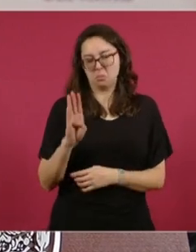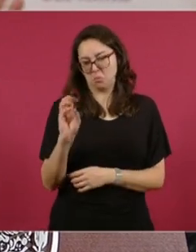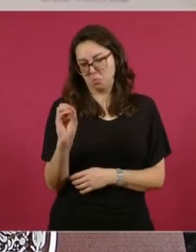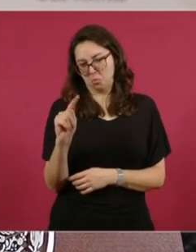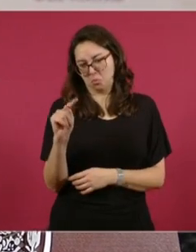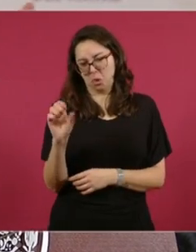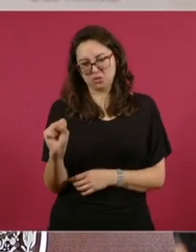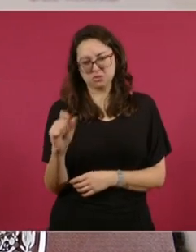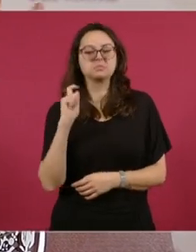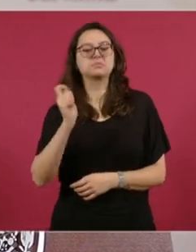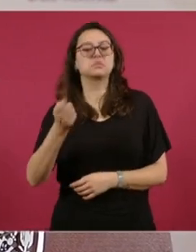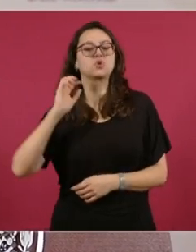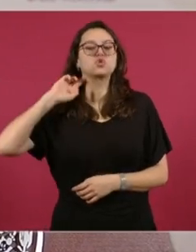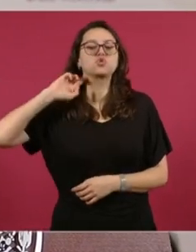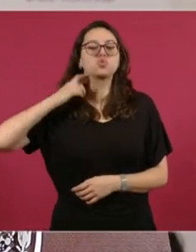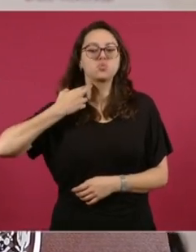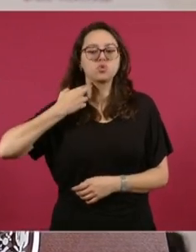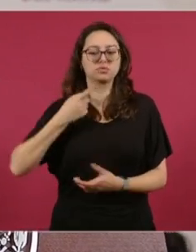Tampoco es